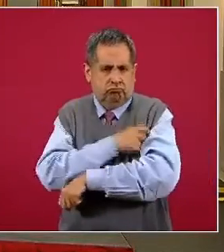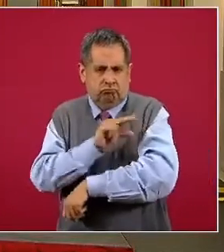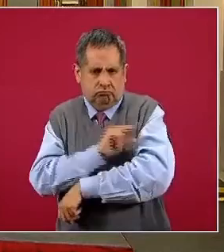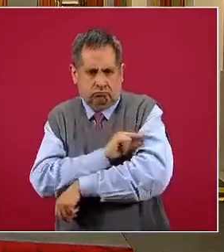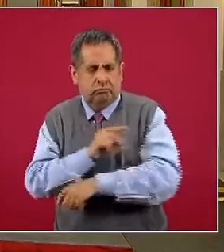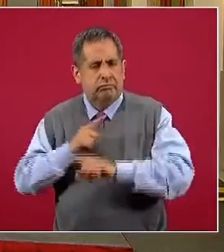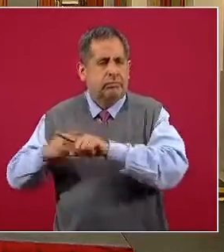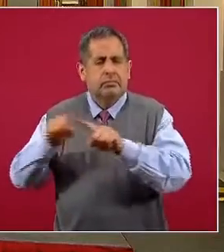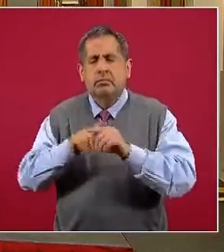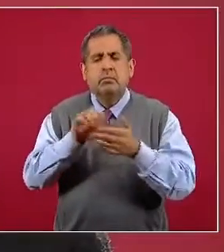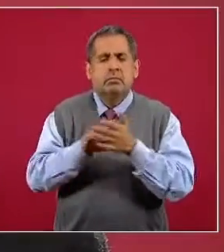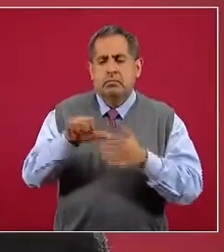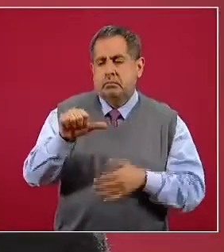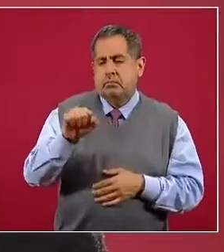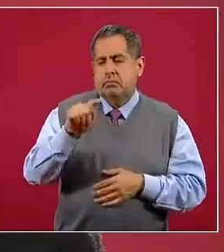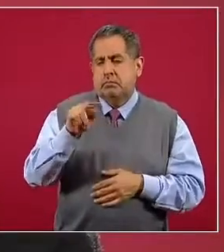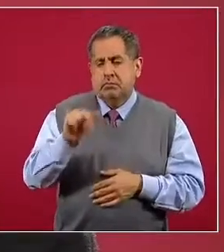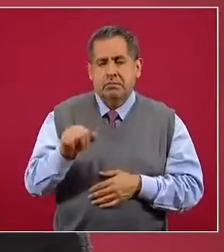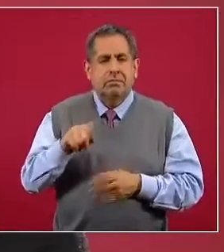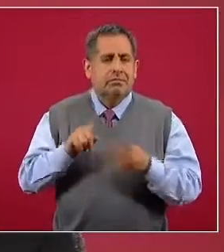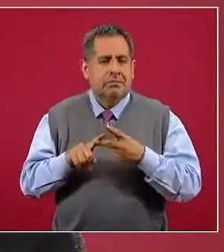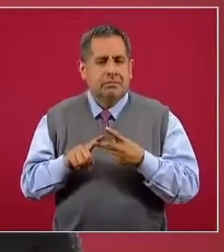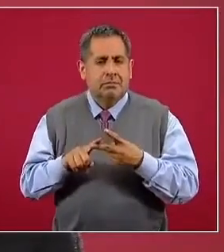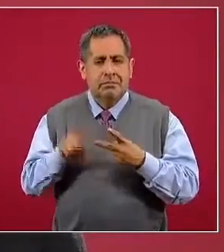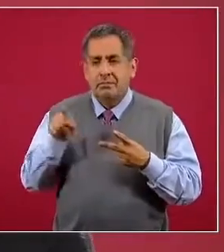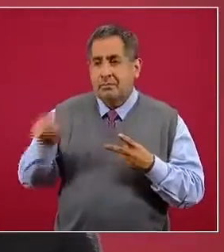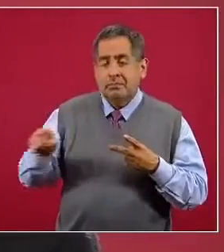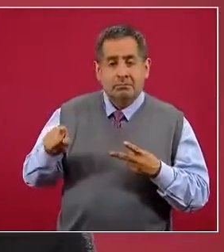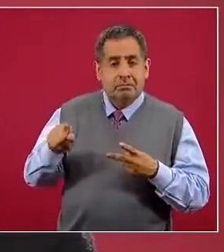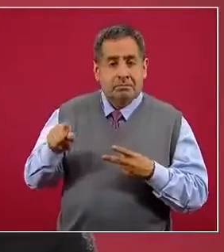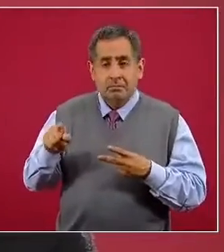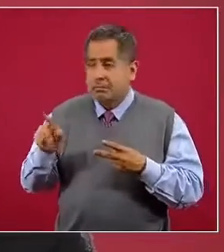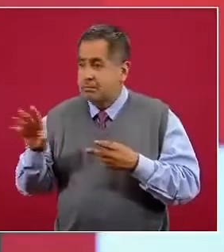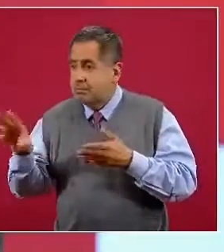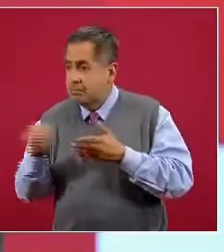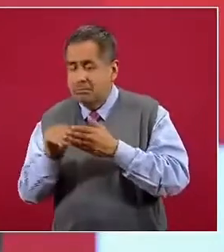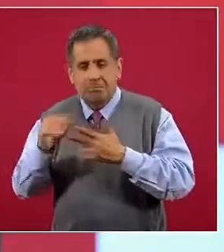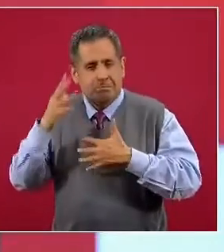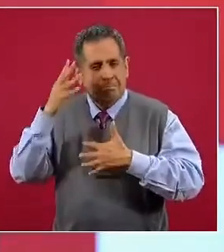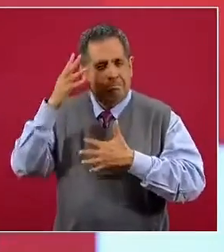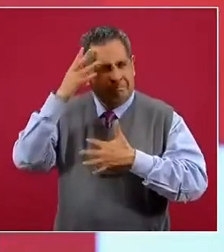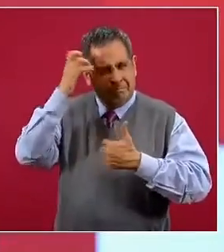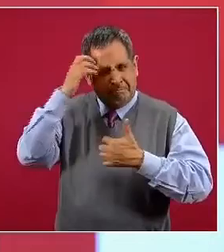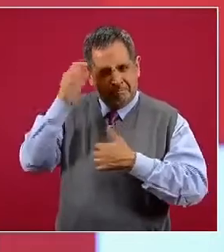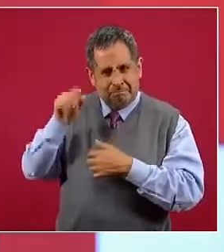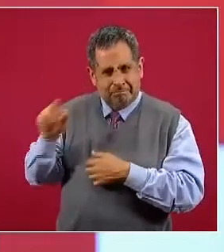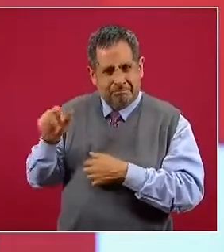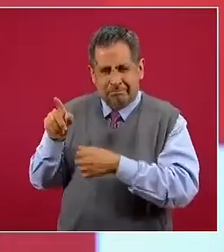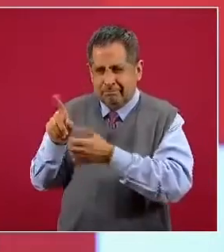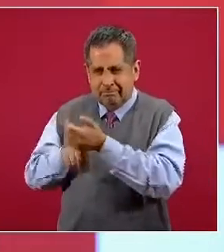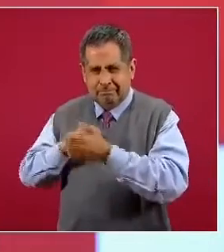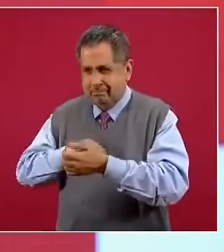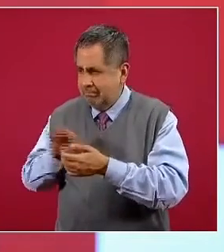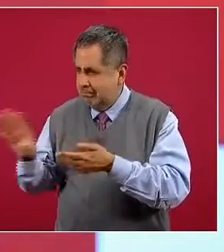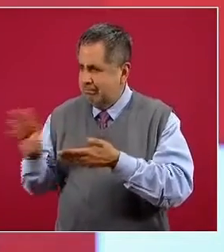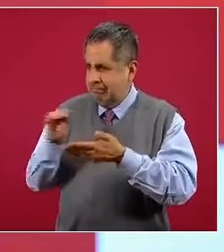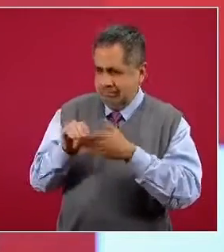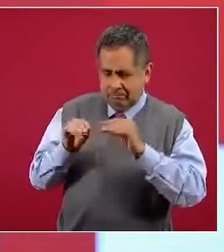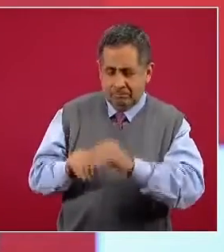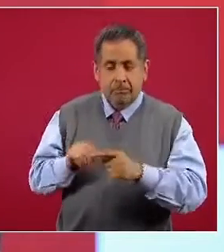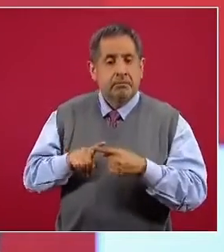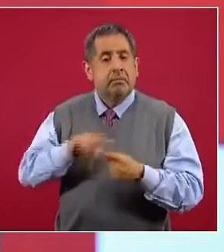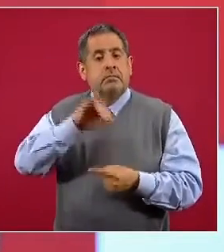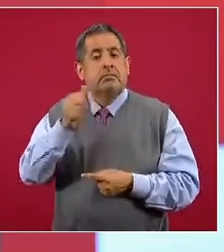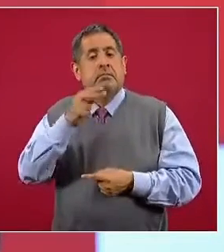utilizan, como la de Astra, un adenovirus de chimpancé, que no se ha visto involucrado en este fenómeno, y la vacuna de Janssen utiliza